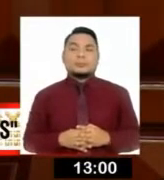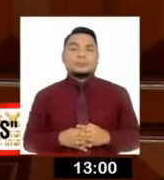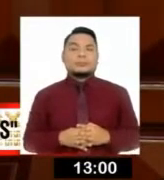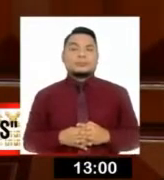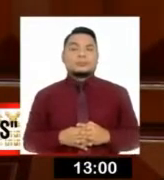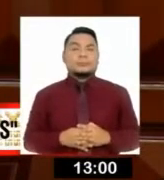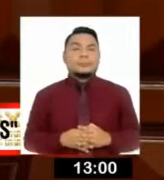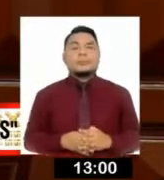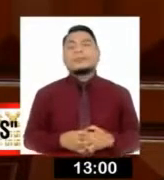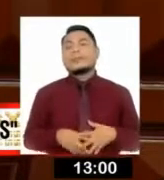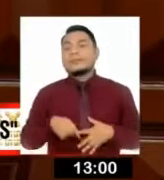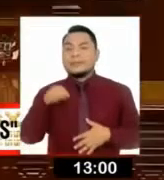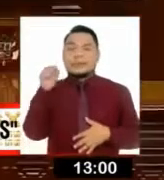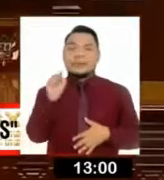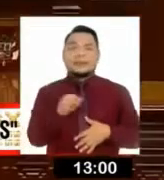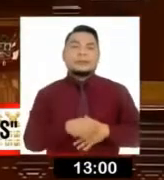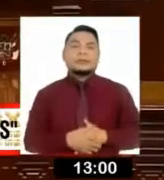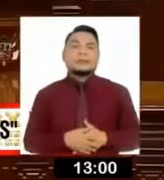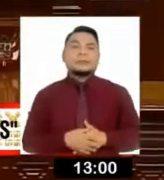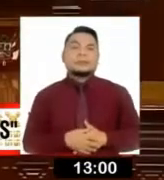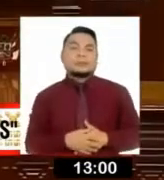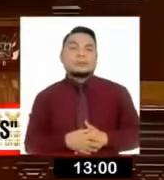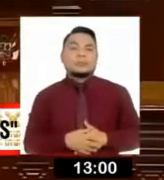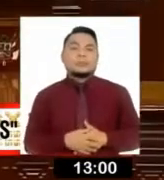En este